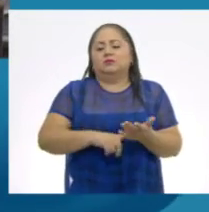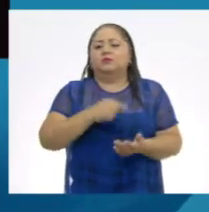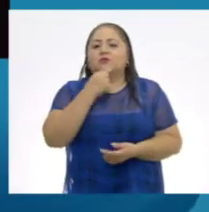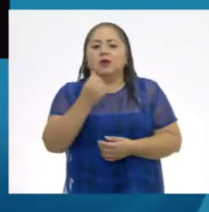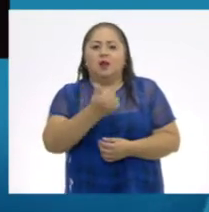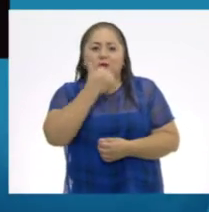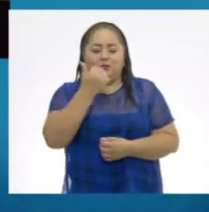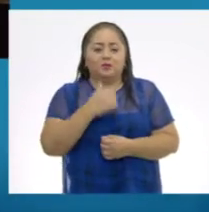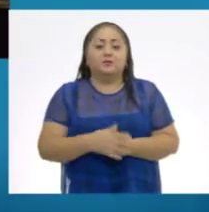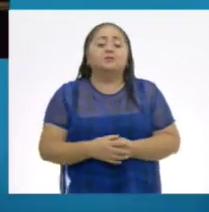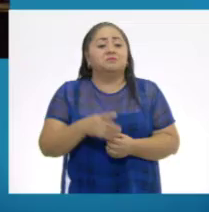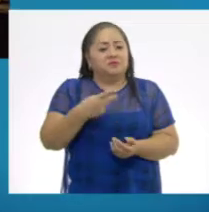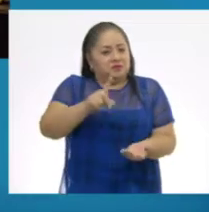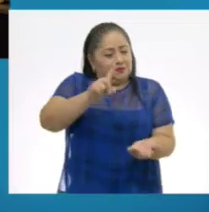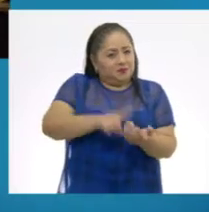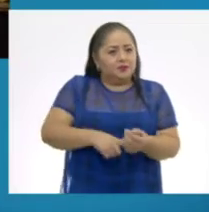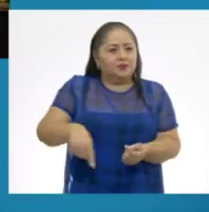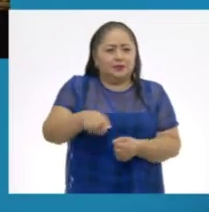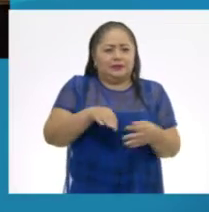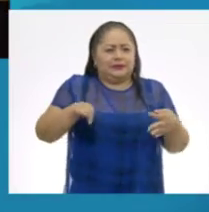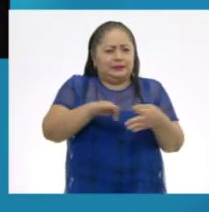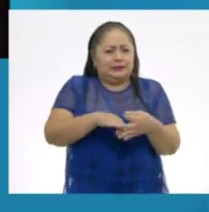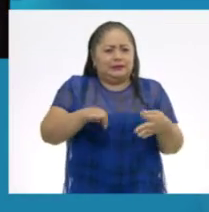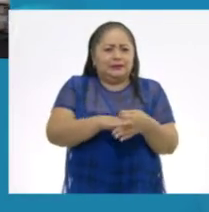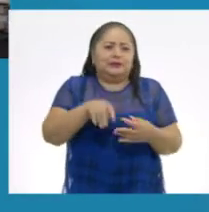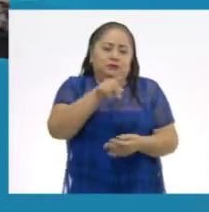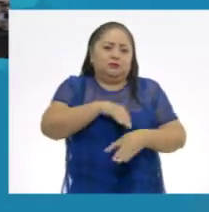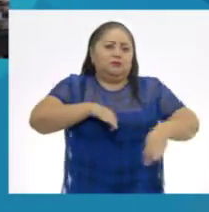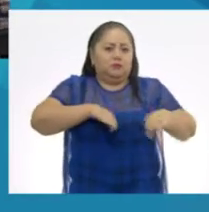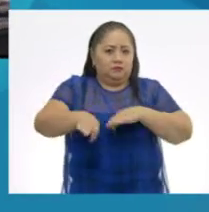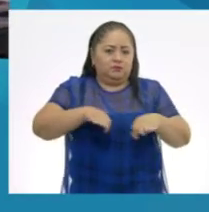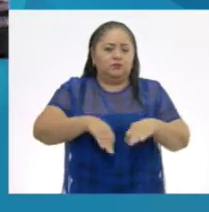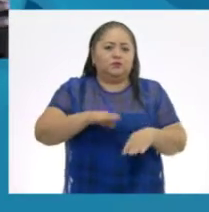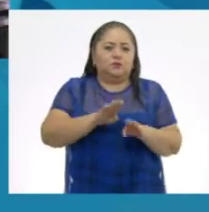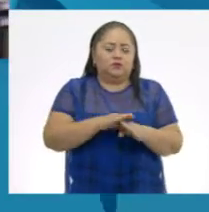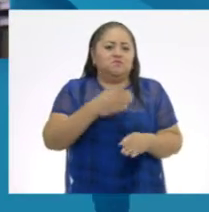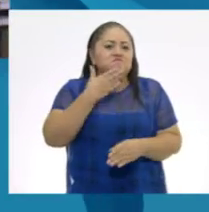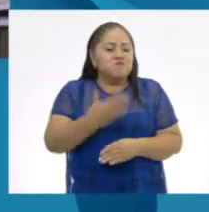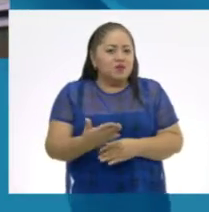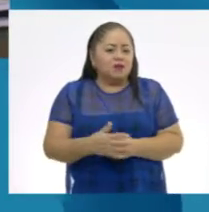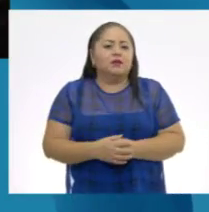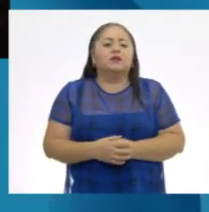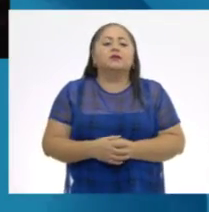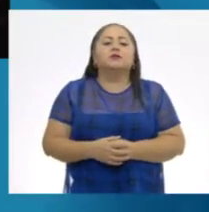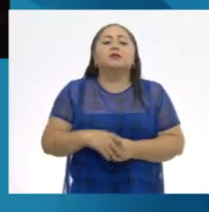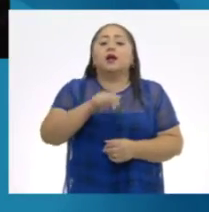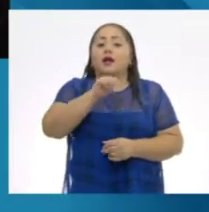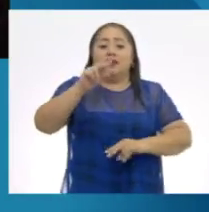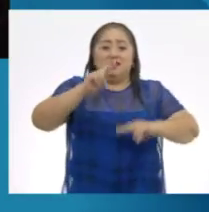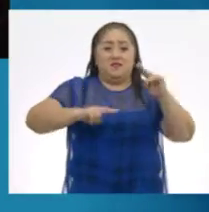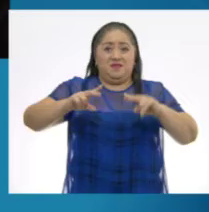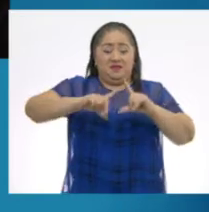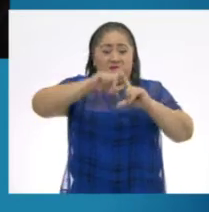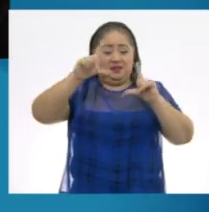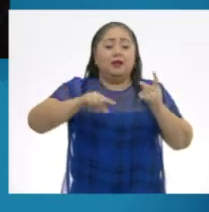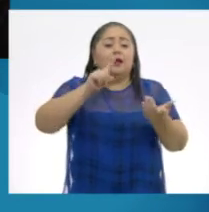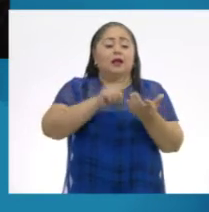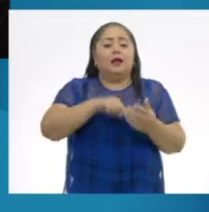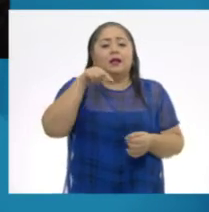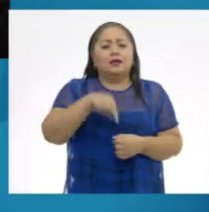niños. Aún así, la constancia y el trabajo rinden sus frutos. Incluso a nivel nacional,